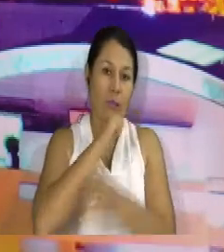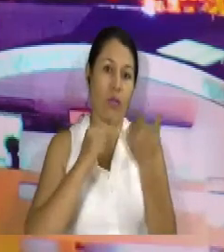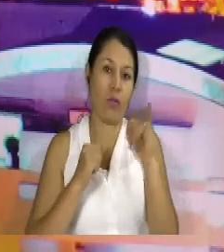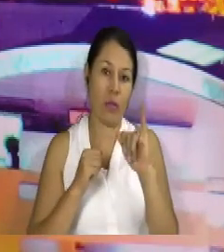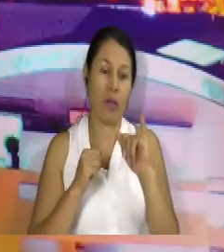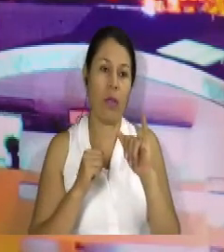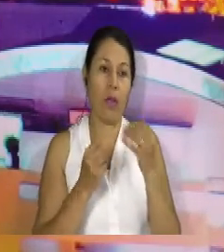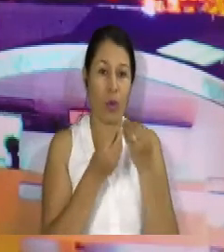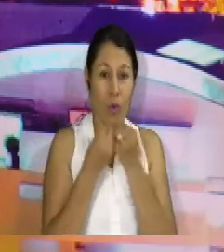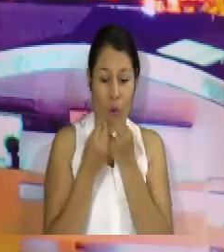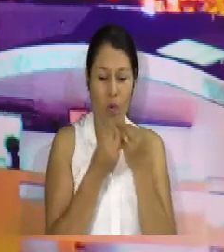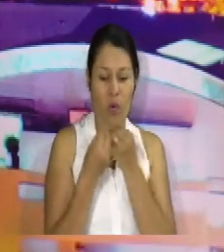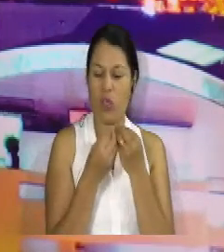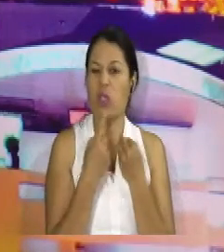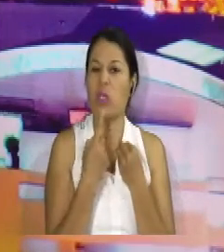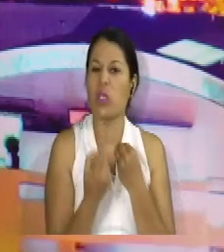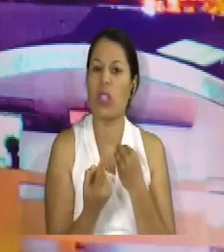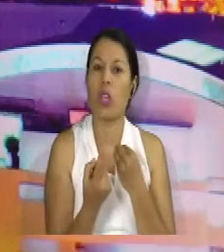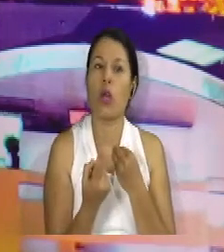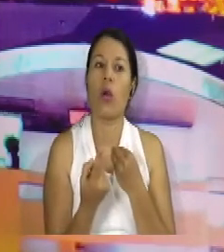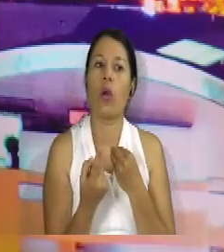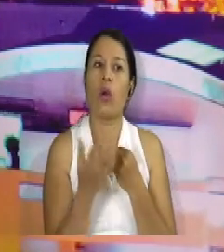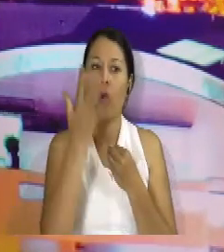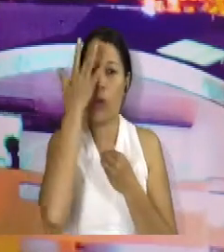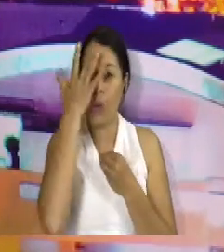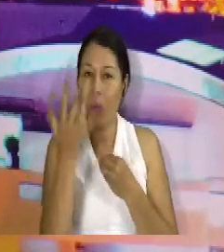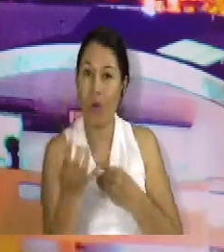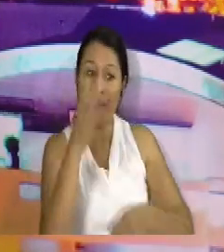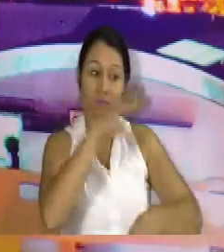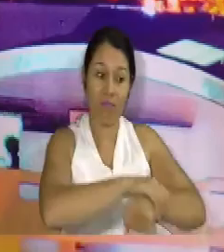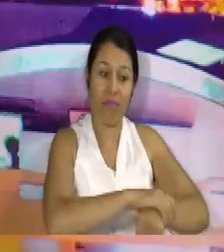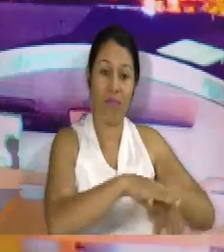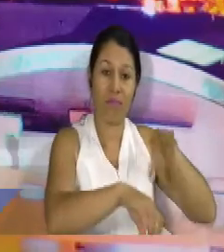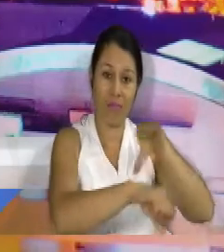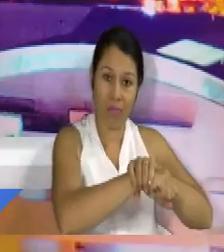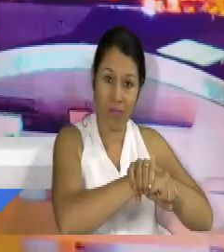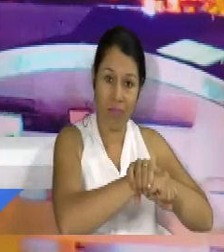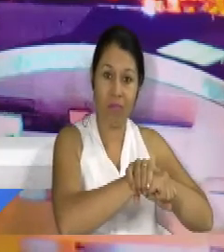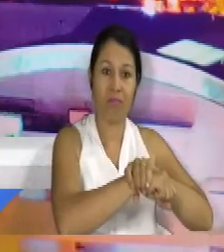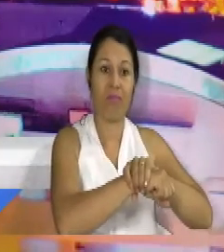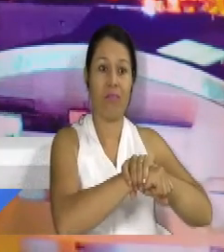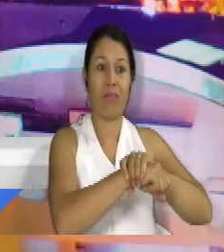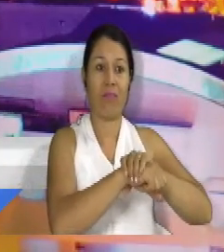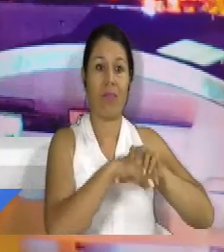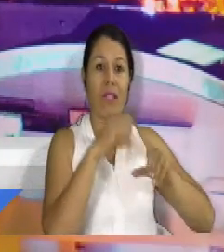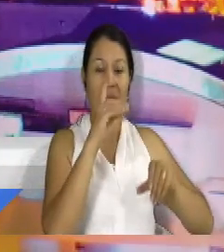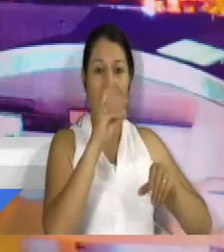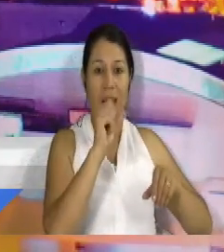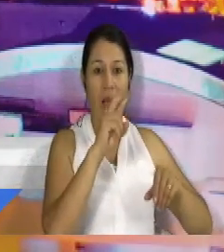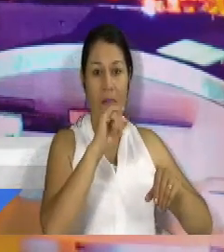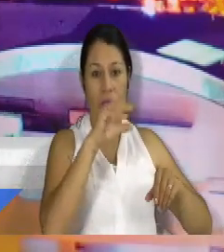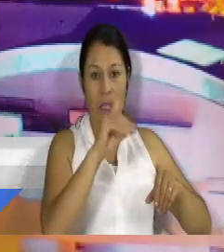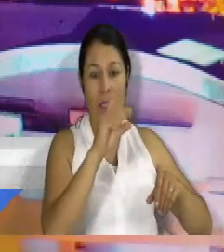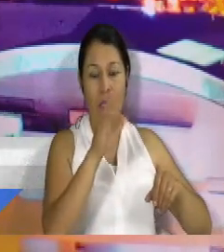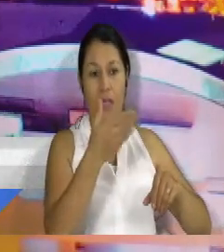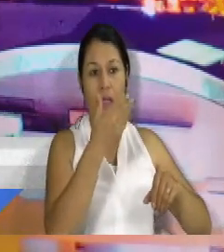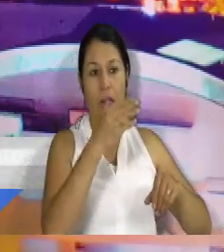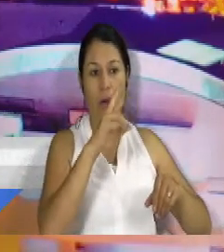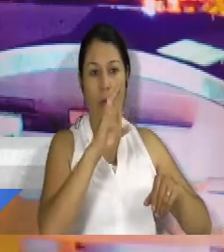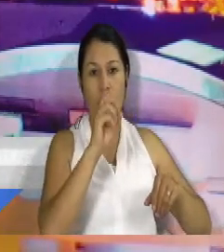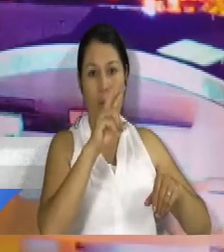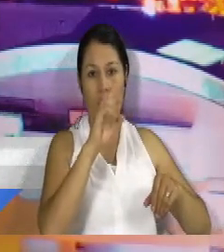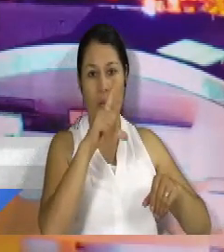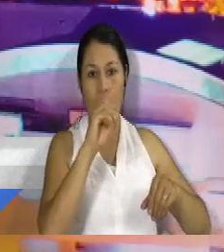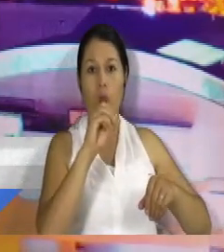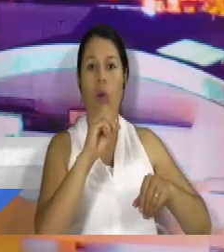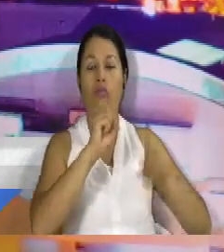Estado dijo, por la detención arbitraria contra David Ravelo Crespo, se condena a la Nación, Fiscalía General de la Nación. Ajá.